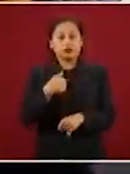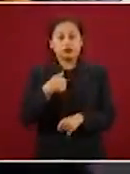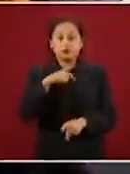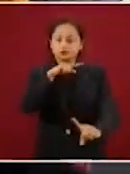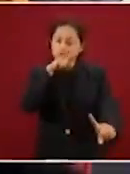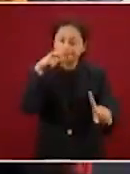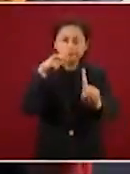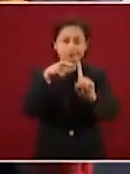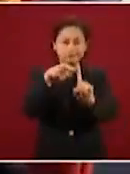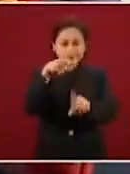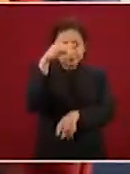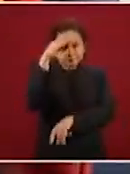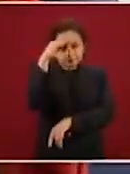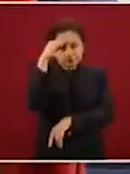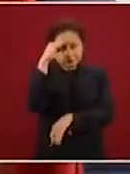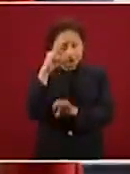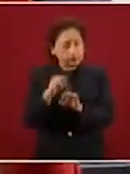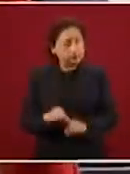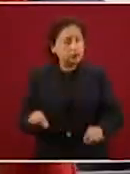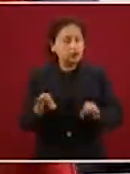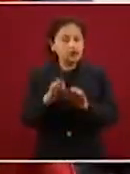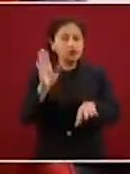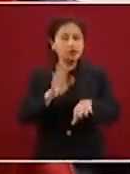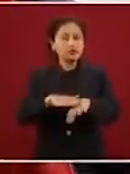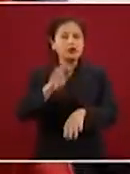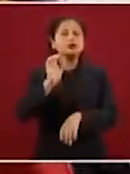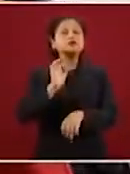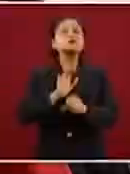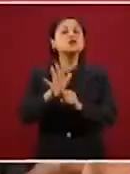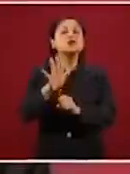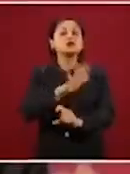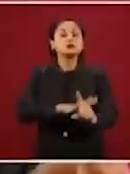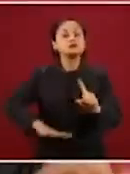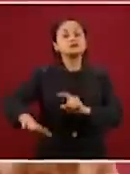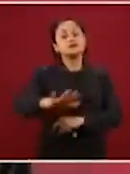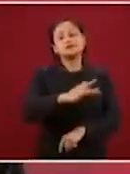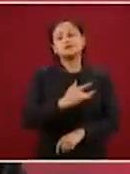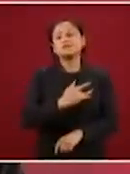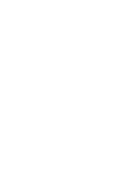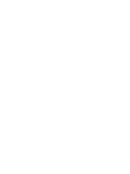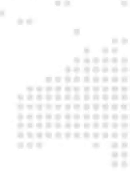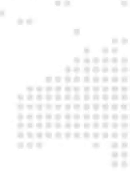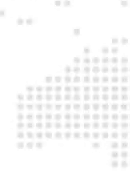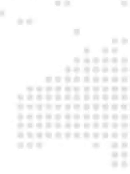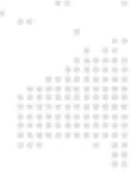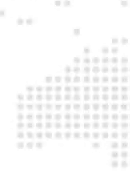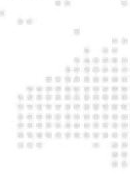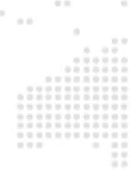bienestar. La paz y la tranquilidad son frutos de la justicia.